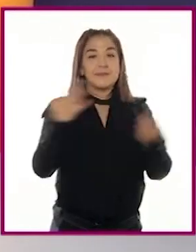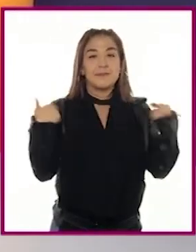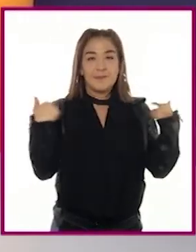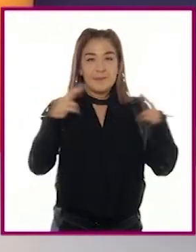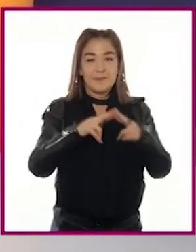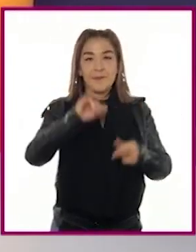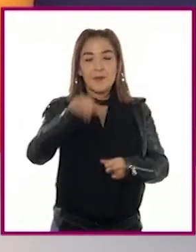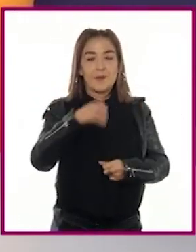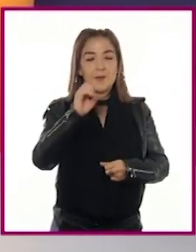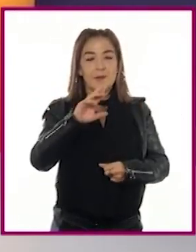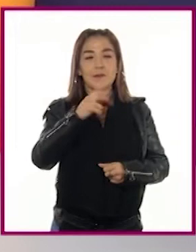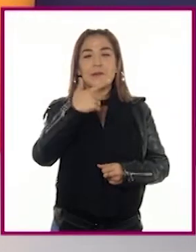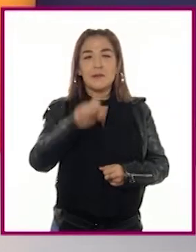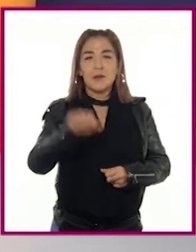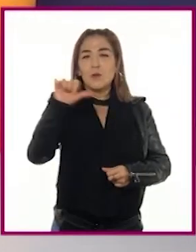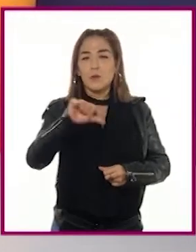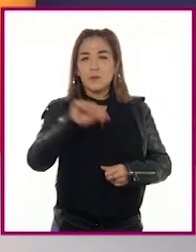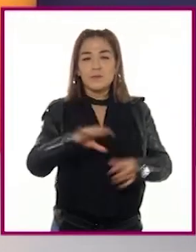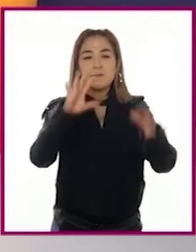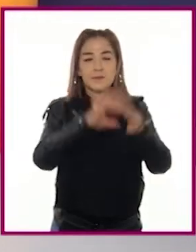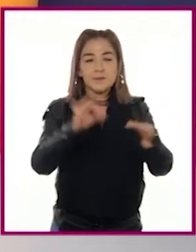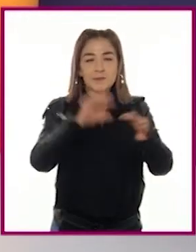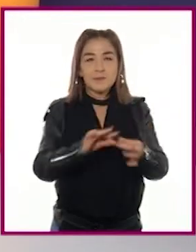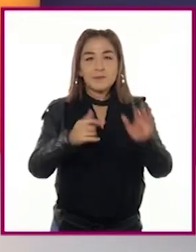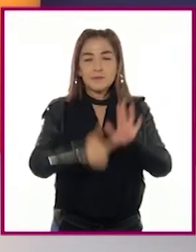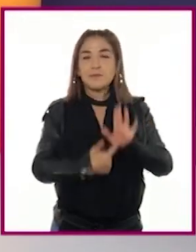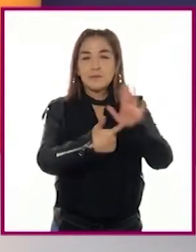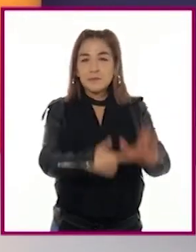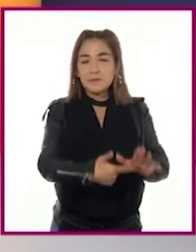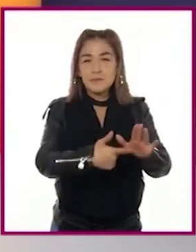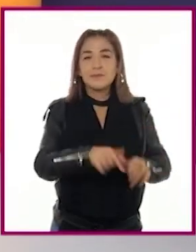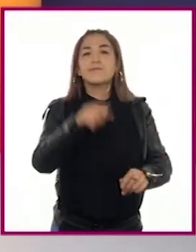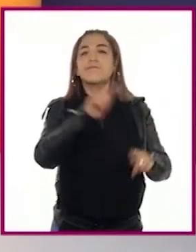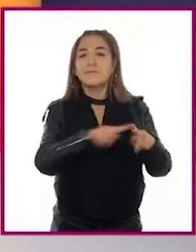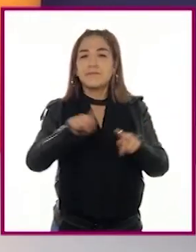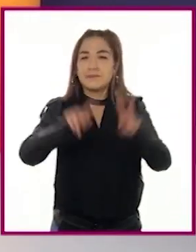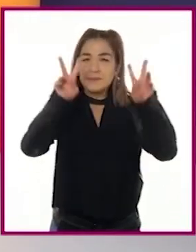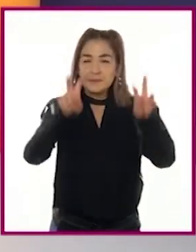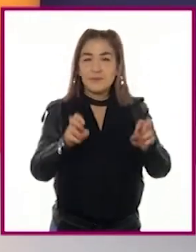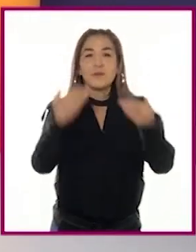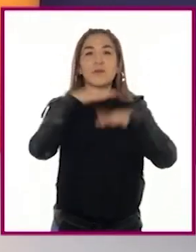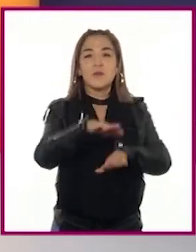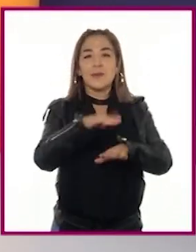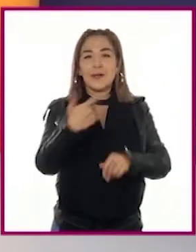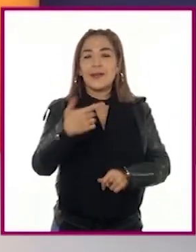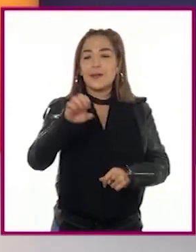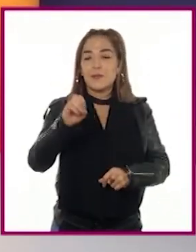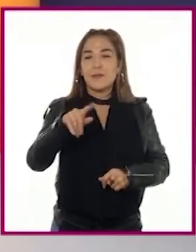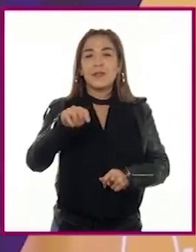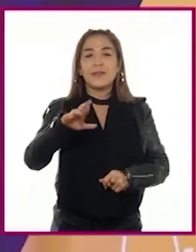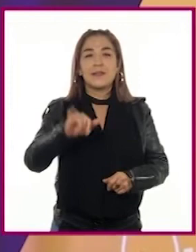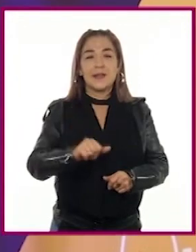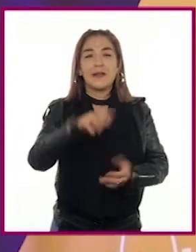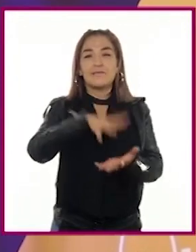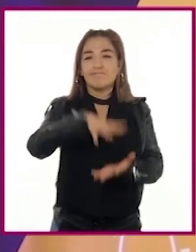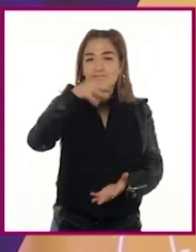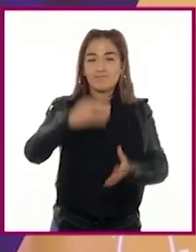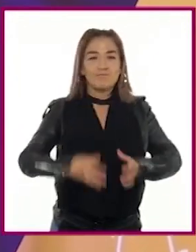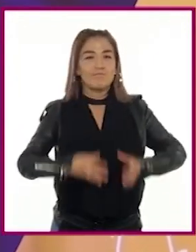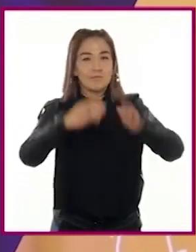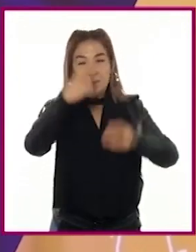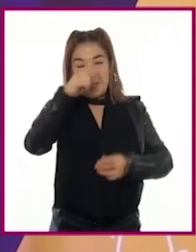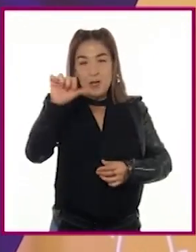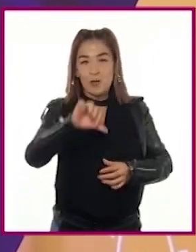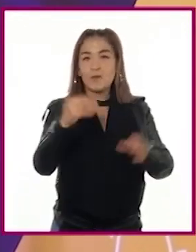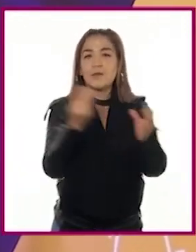Jorge Serrano. Les estaré acompañando en la presentación de los contenidos relacionados con geometría de esta sesión. Para